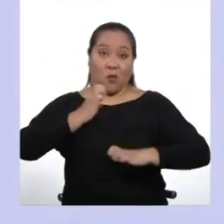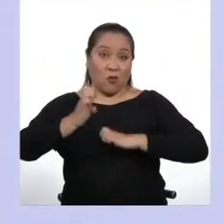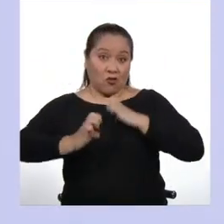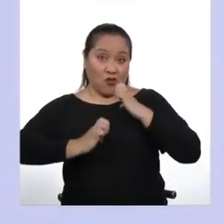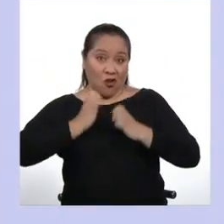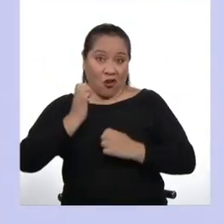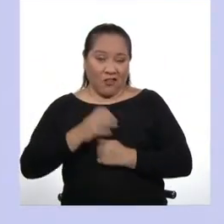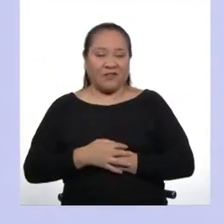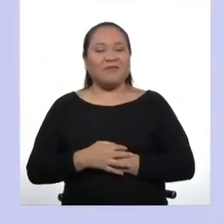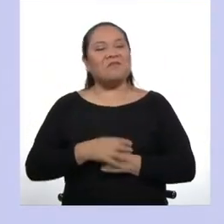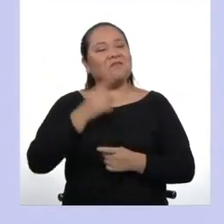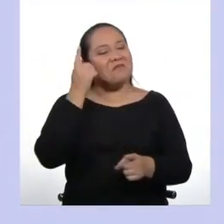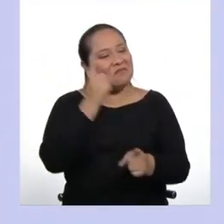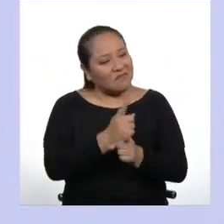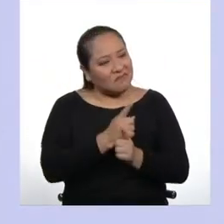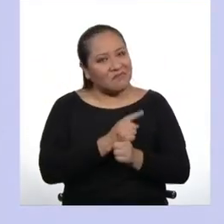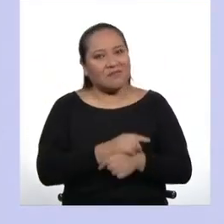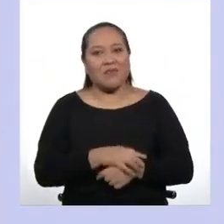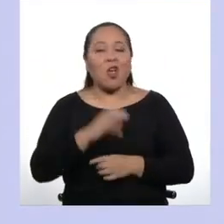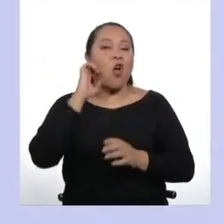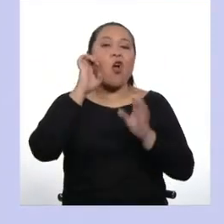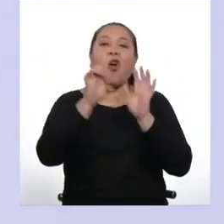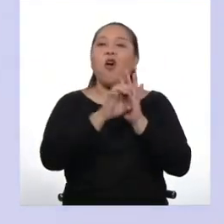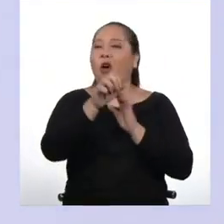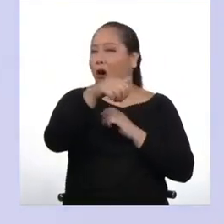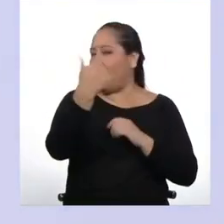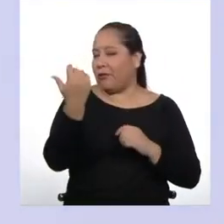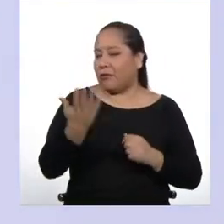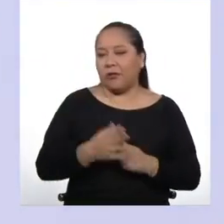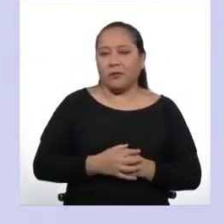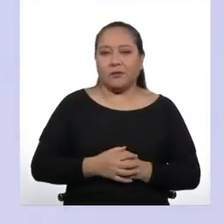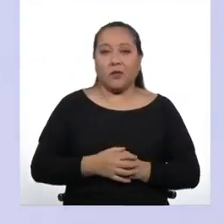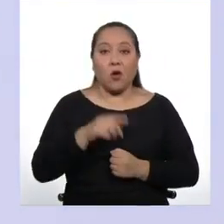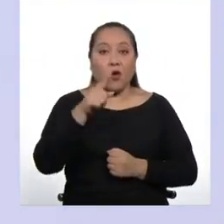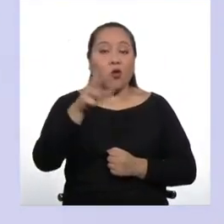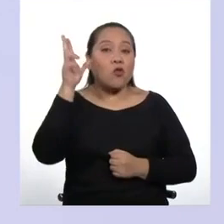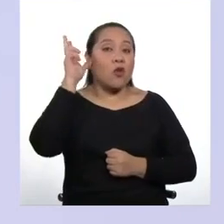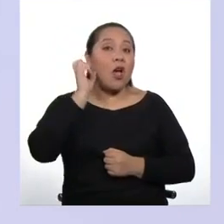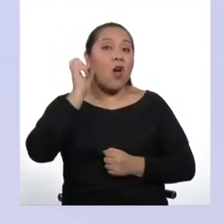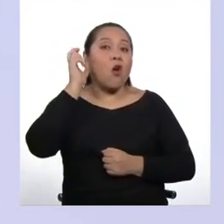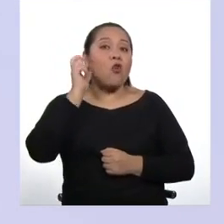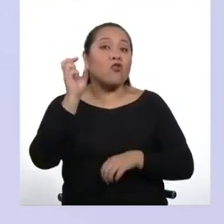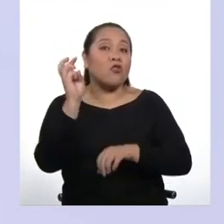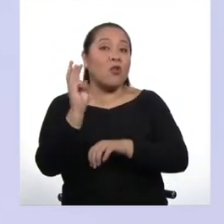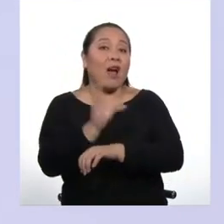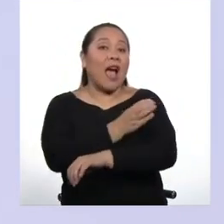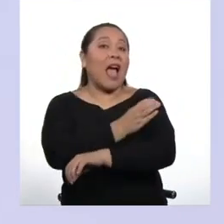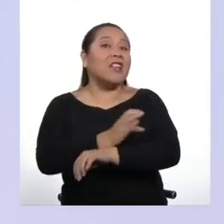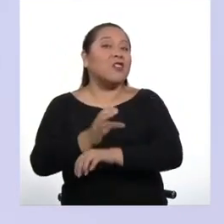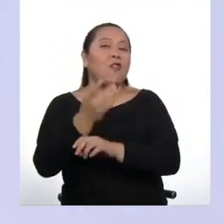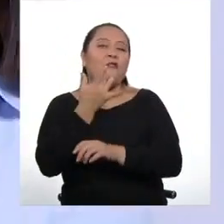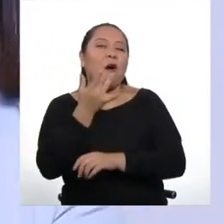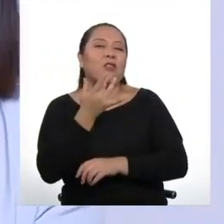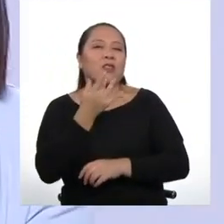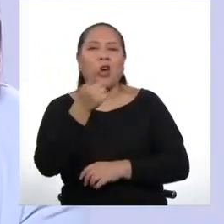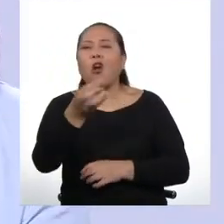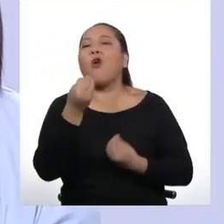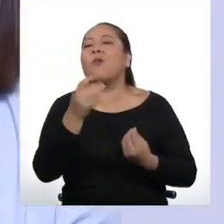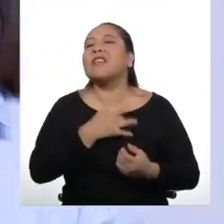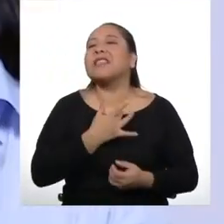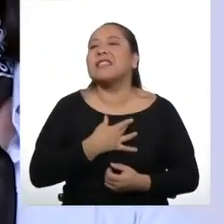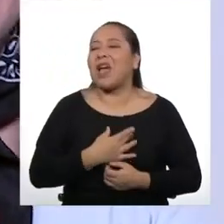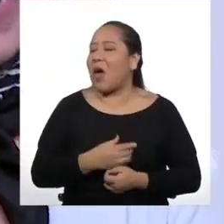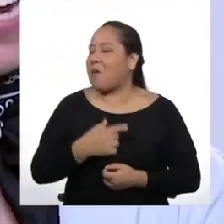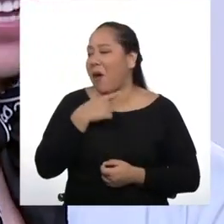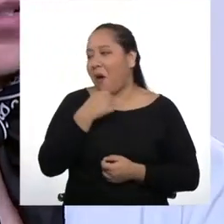emoción. Así es, Pati. Pongamos otro ejemplo. Cuando escuchas tu canción favorita, ¿cómo te sientes? Ay, a